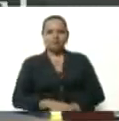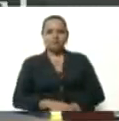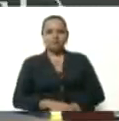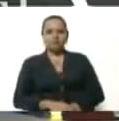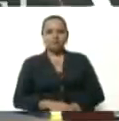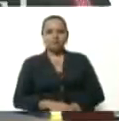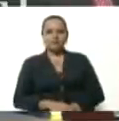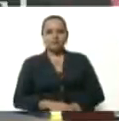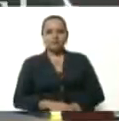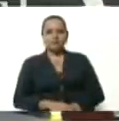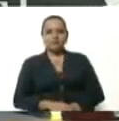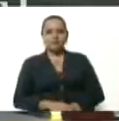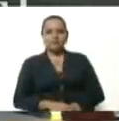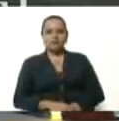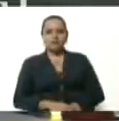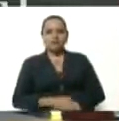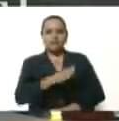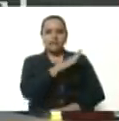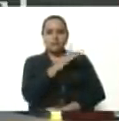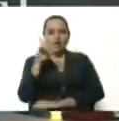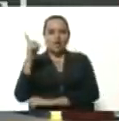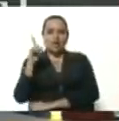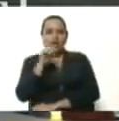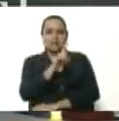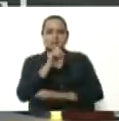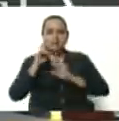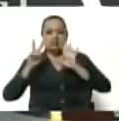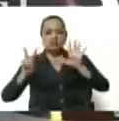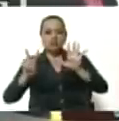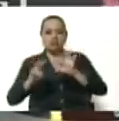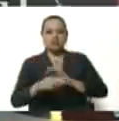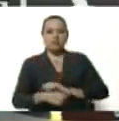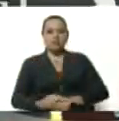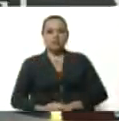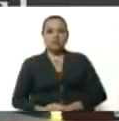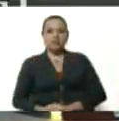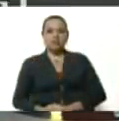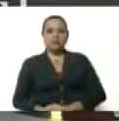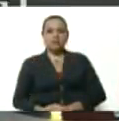Tenemos acá Lara 17.